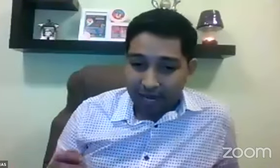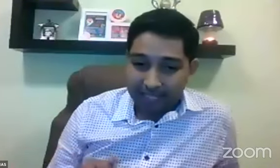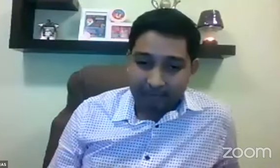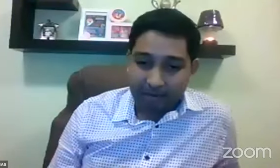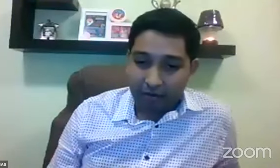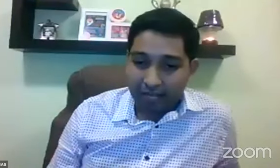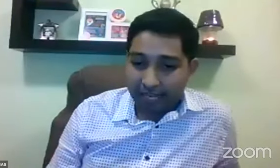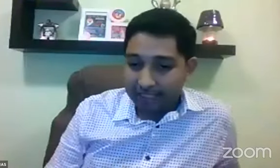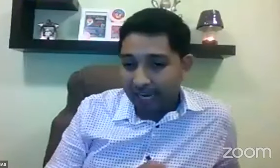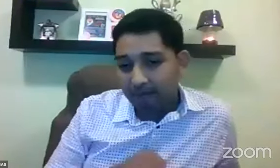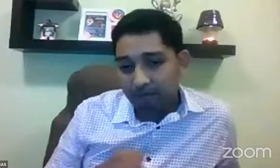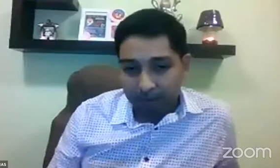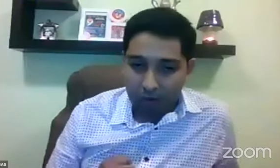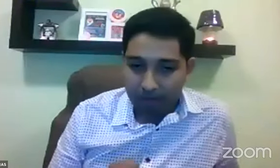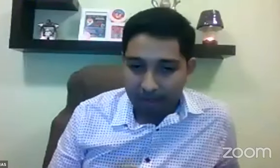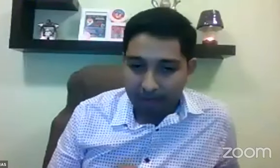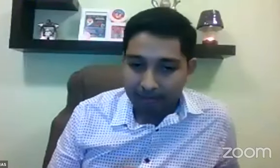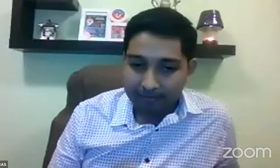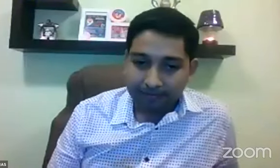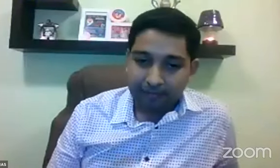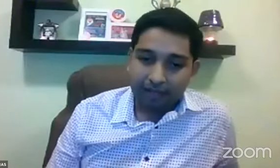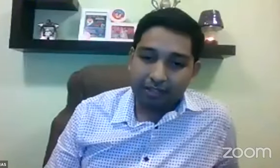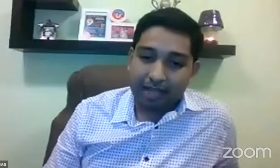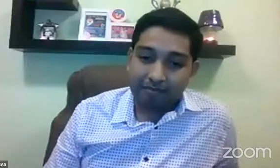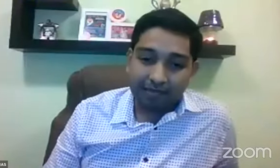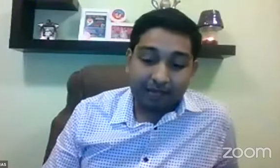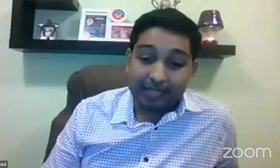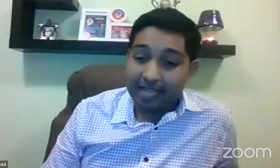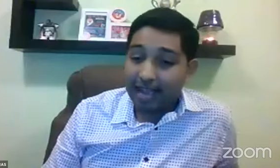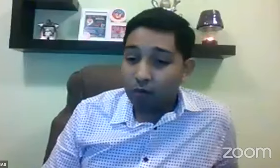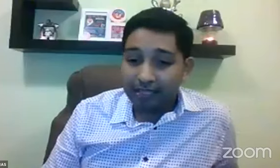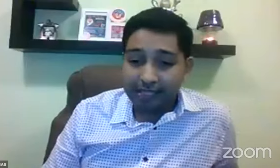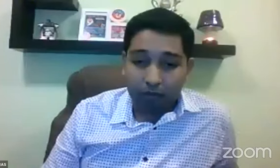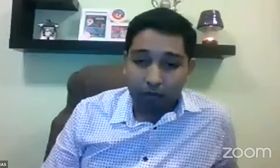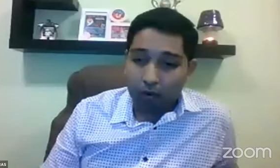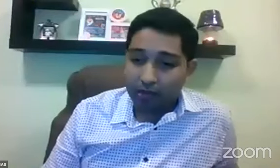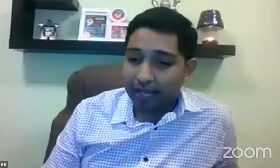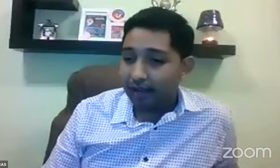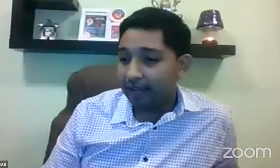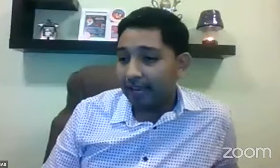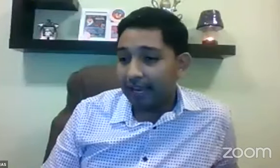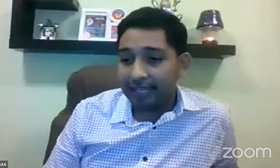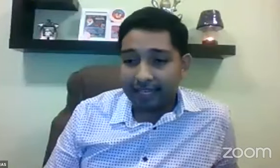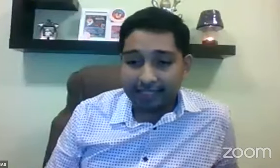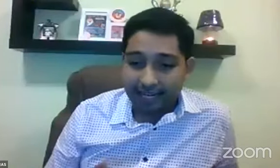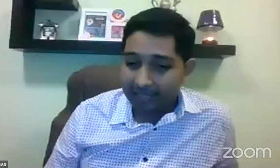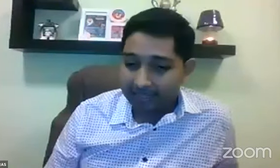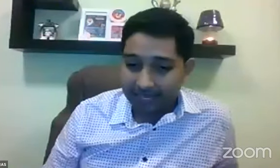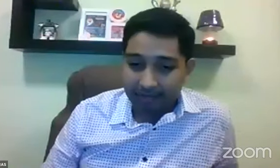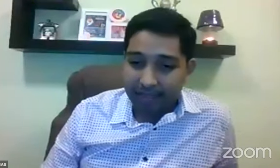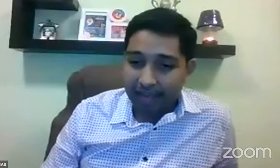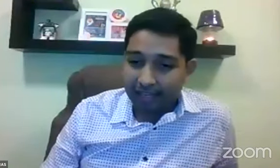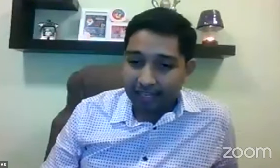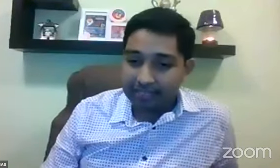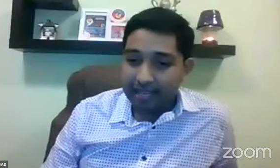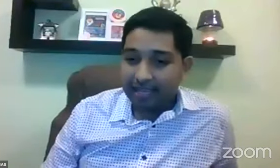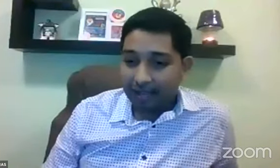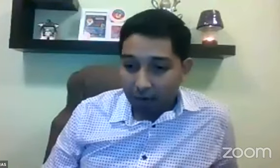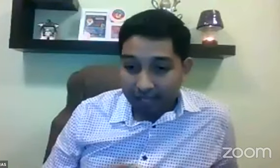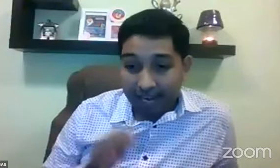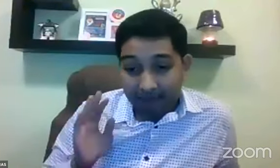quería doblar hacia mano derecha, me golpeaba. O sea, me sentía muy inseguro de hacer ciertas